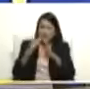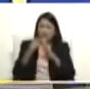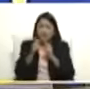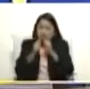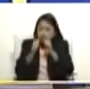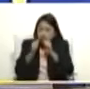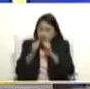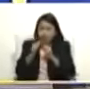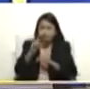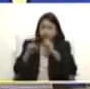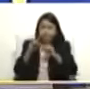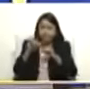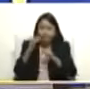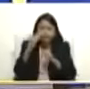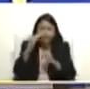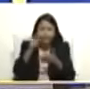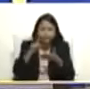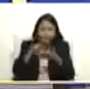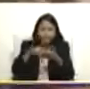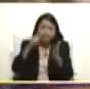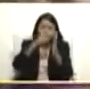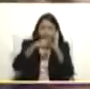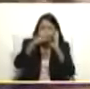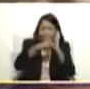redes, curucuteando, pues.